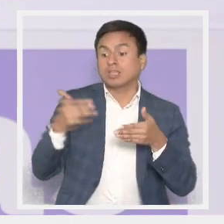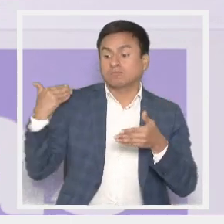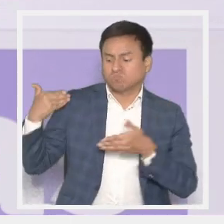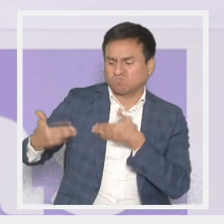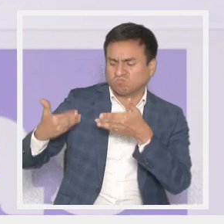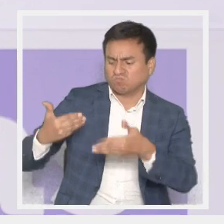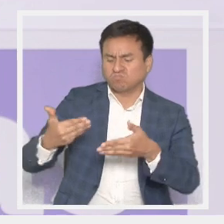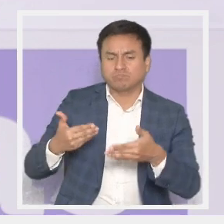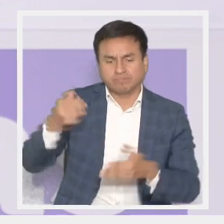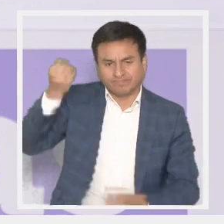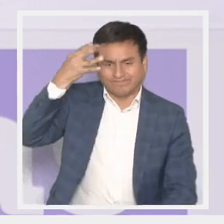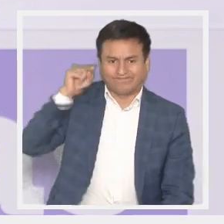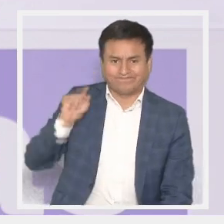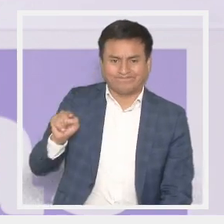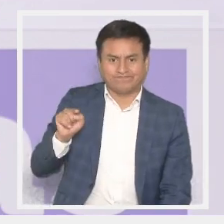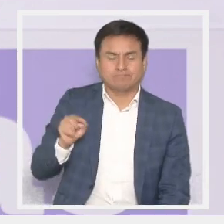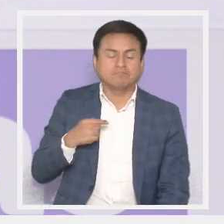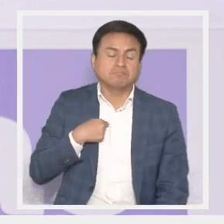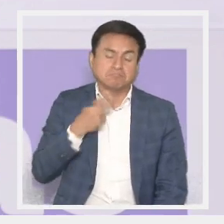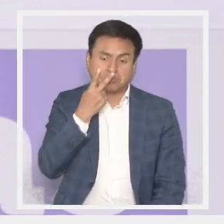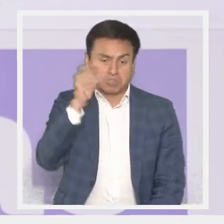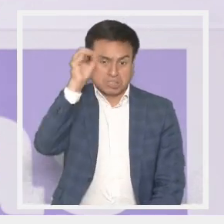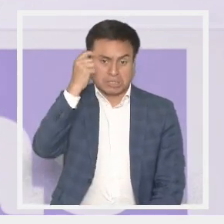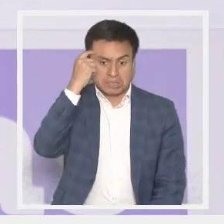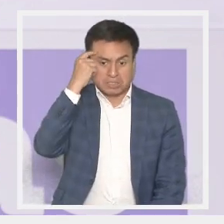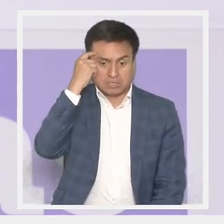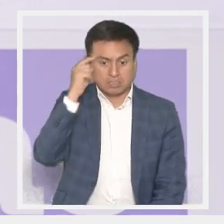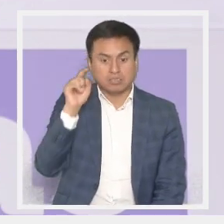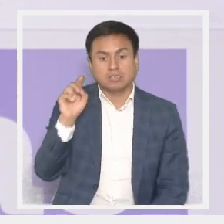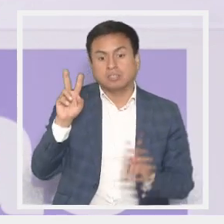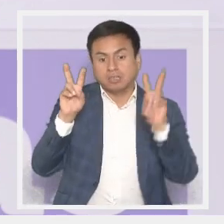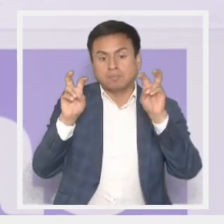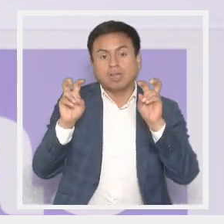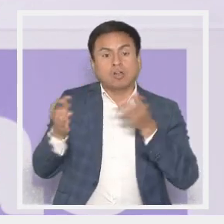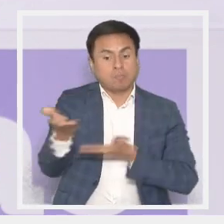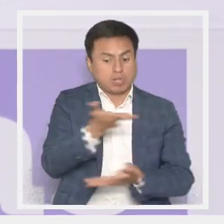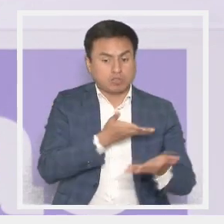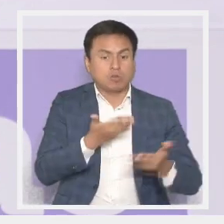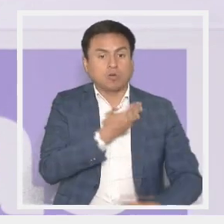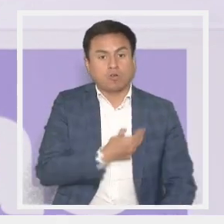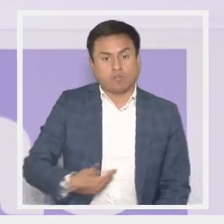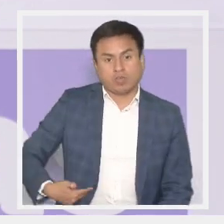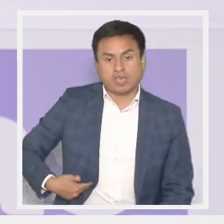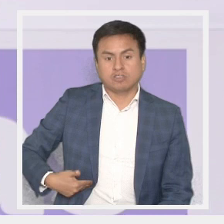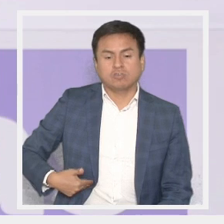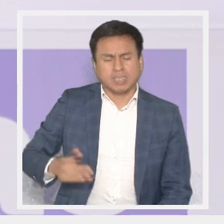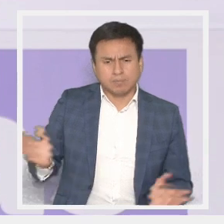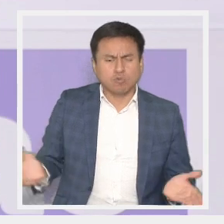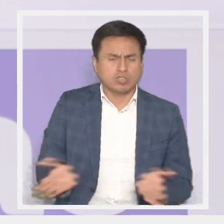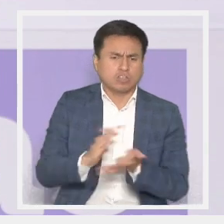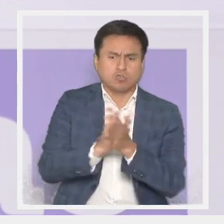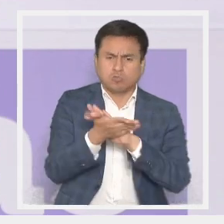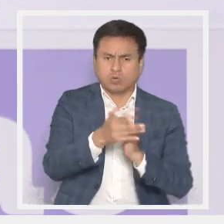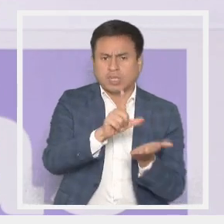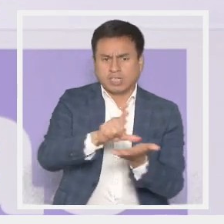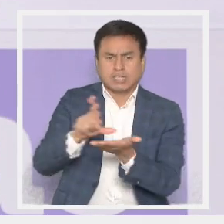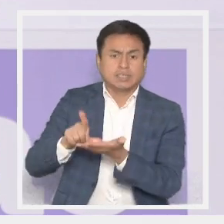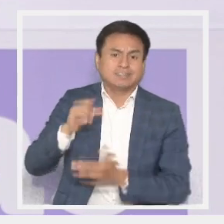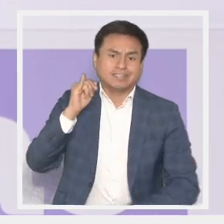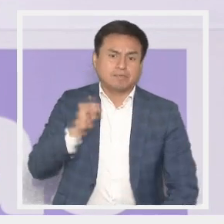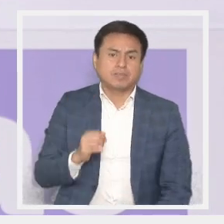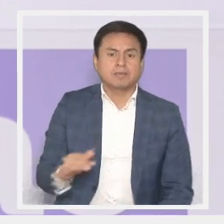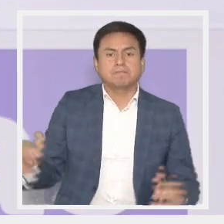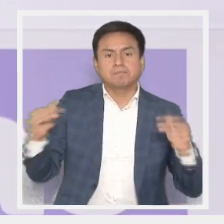que hemos recorrido. Y desde mi punto de vista al menos, y esto es un punto de vista compartido por nuestro gobierno y que vamos a seguir impulsando en todas partes,